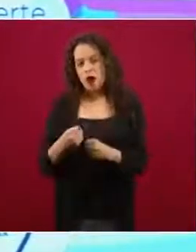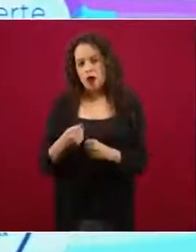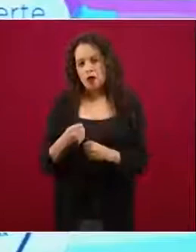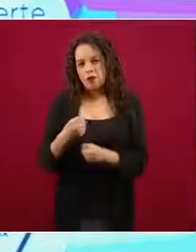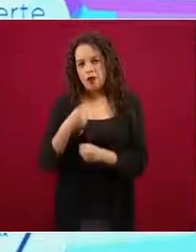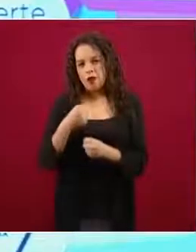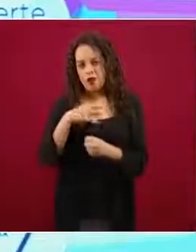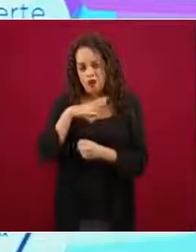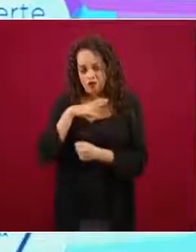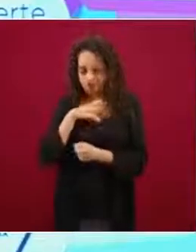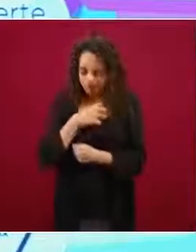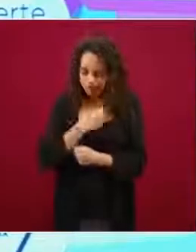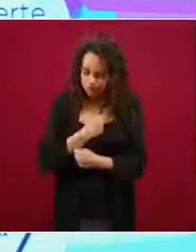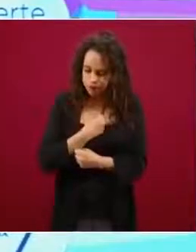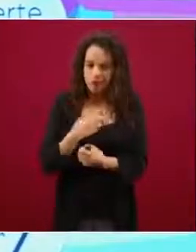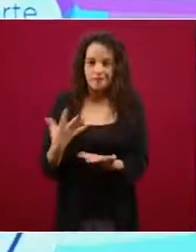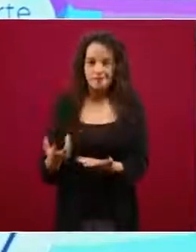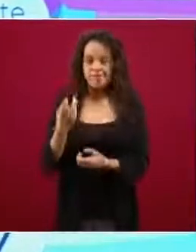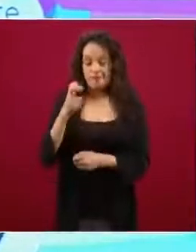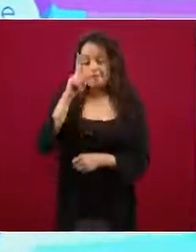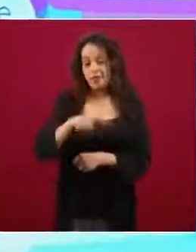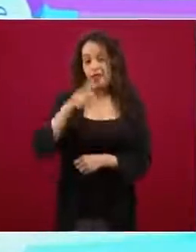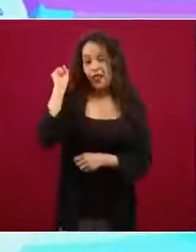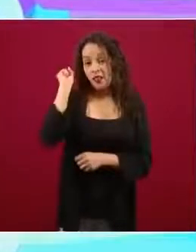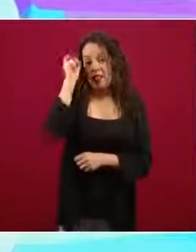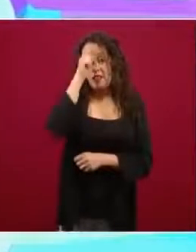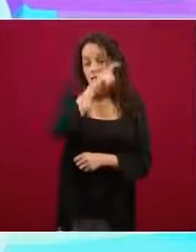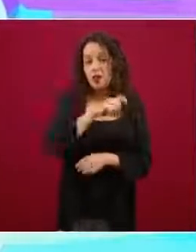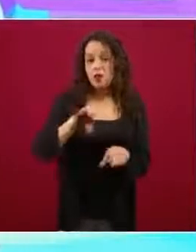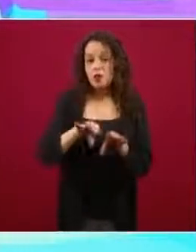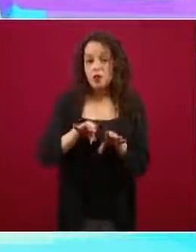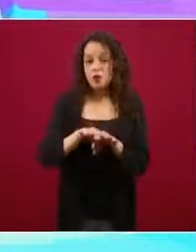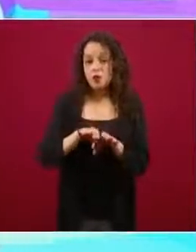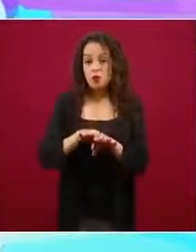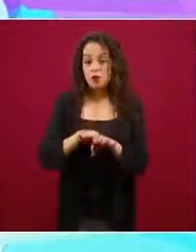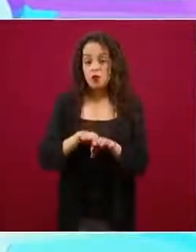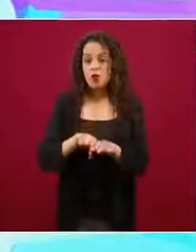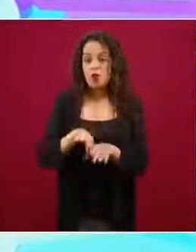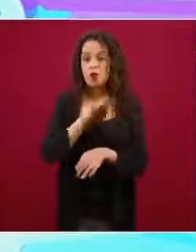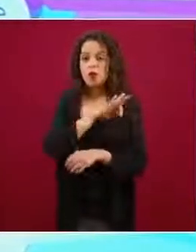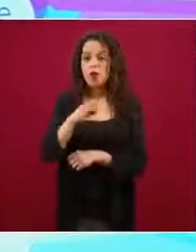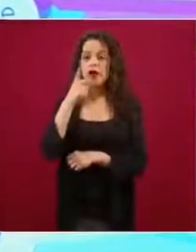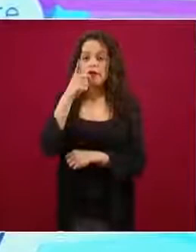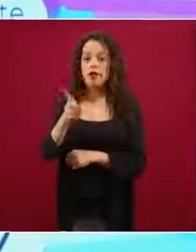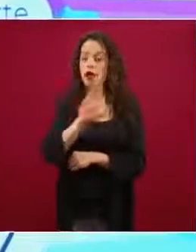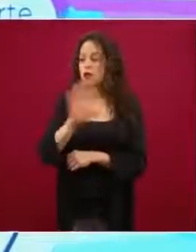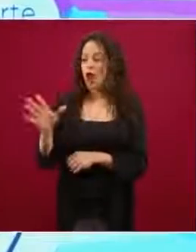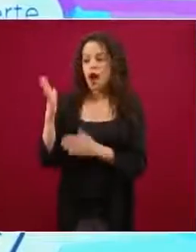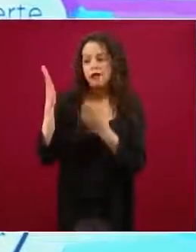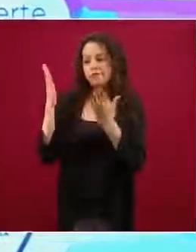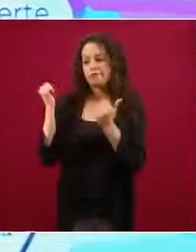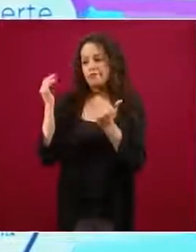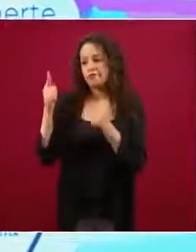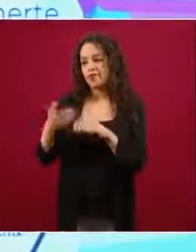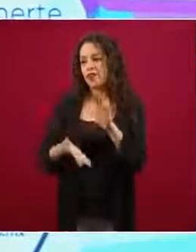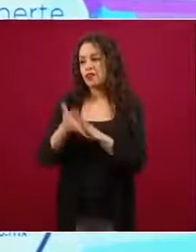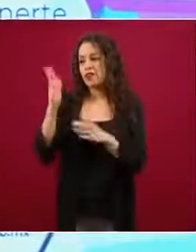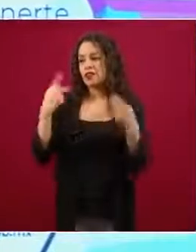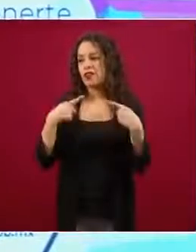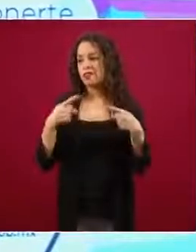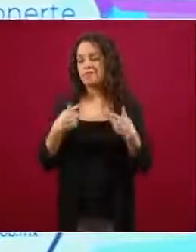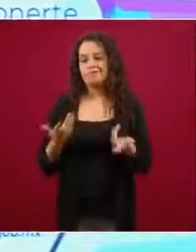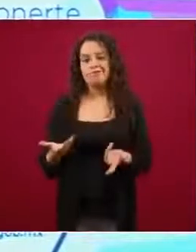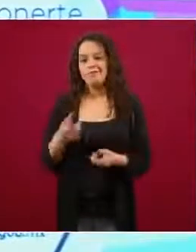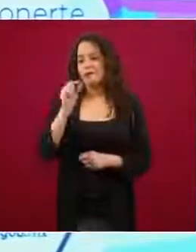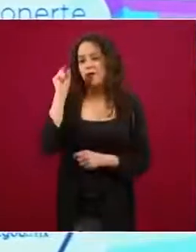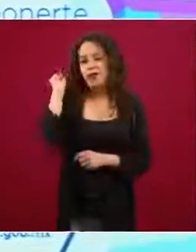como acostumbramos, ¿no? Entonces es muy complejo el poder despedirme de alguien sin hacer todo a lo que estoy acostumbrada. Pero también